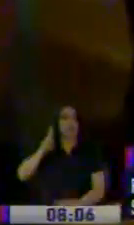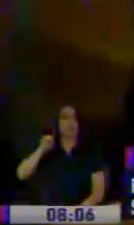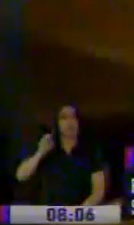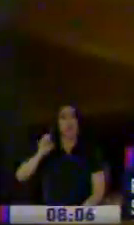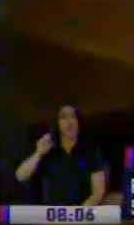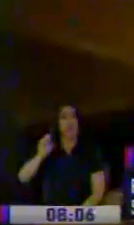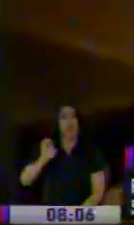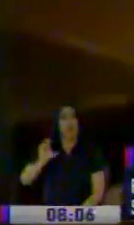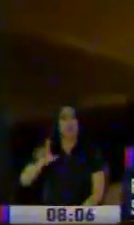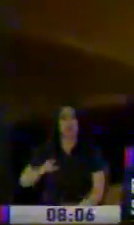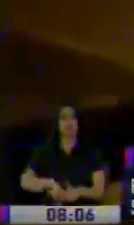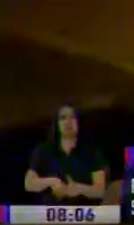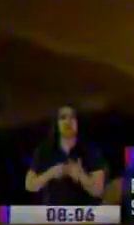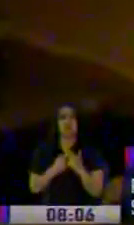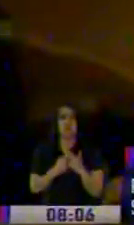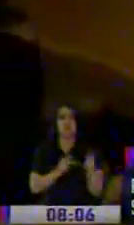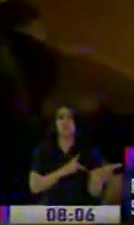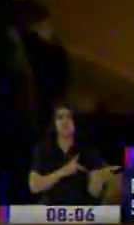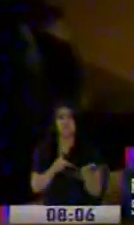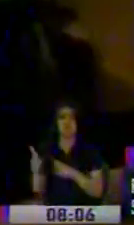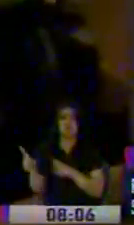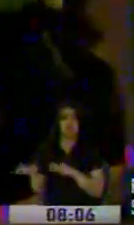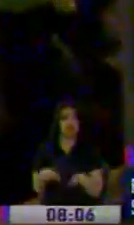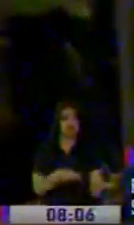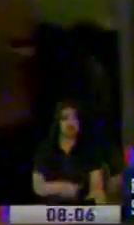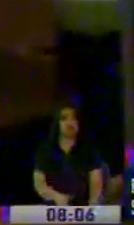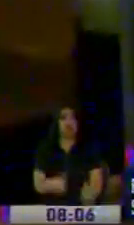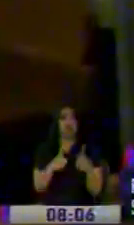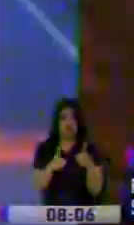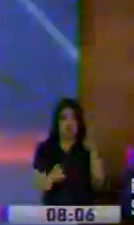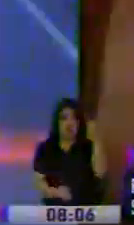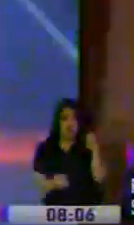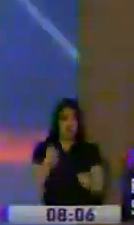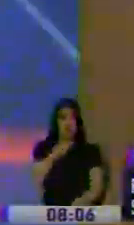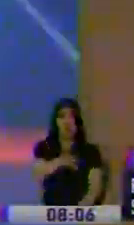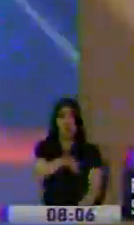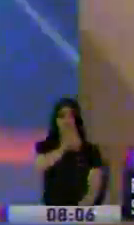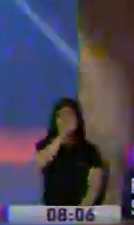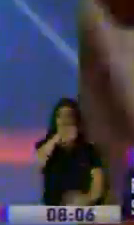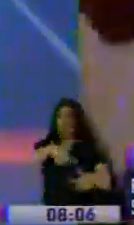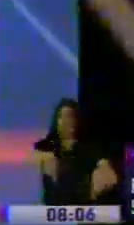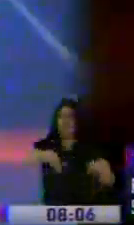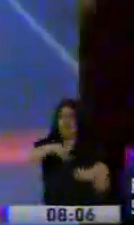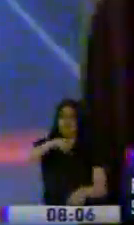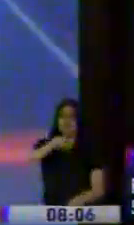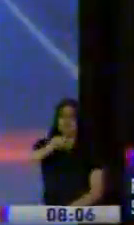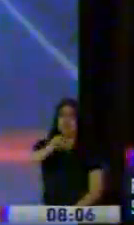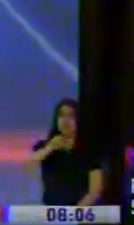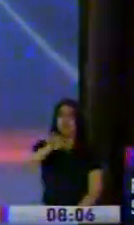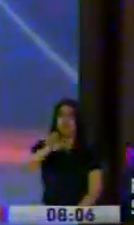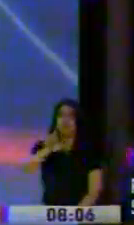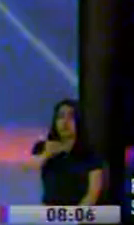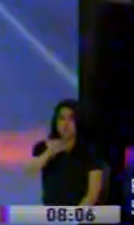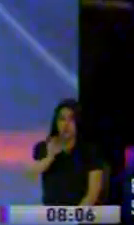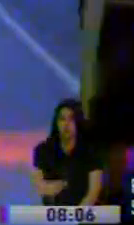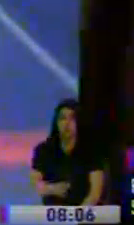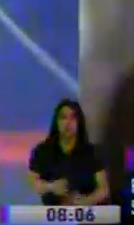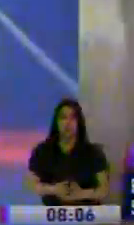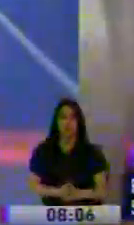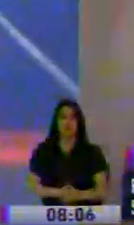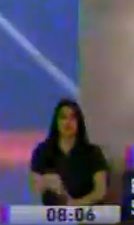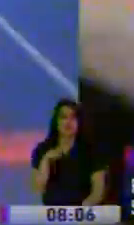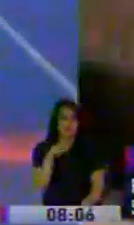antisecuestros. En un trabajo coordinado lograron ubicar al auto circulando por el sector de la Pizulí. Sí, él es el que está